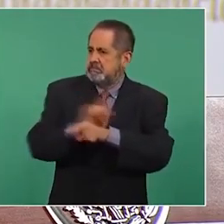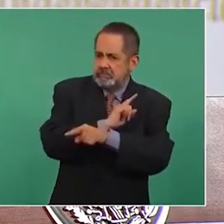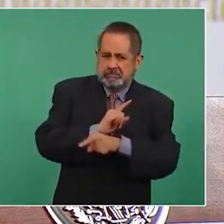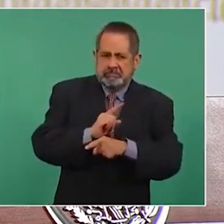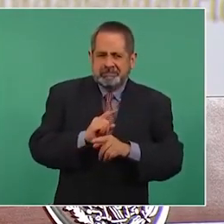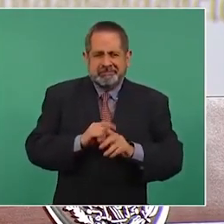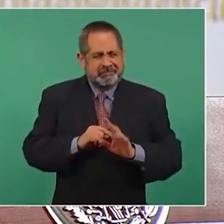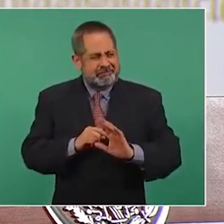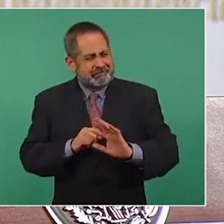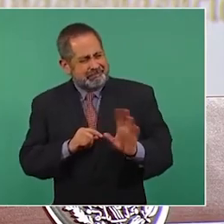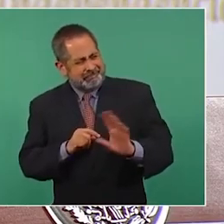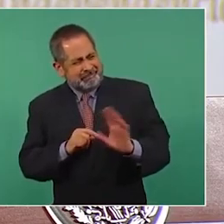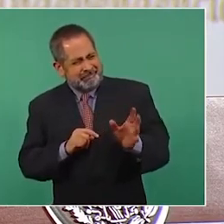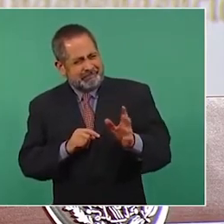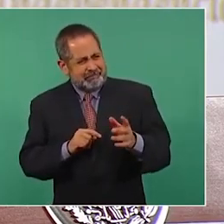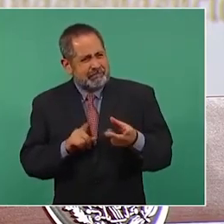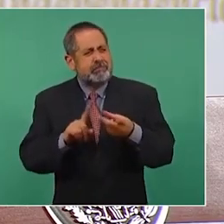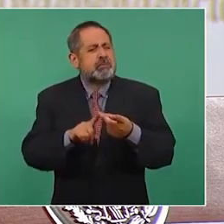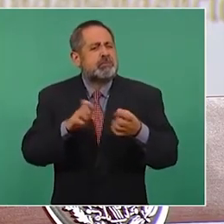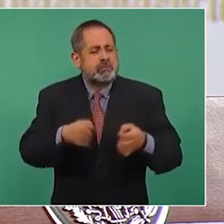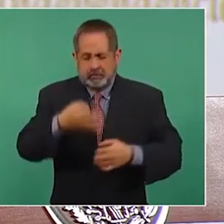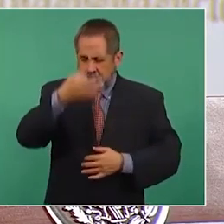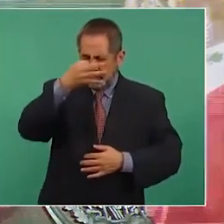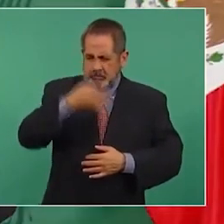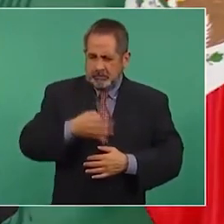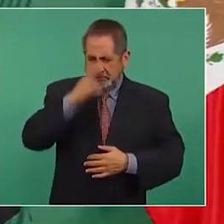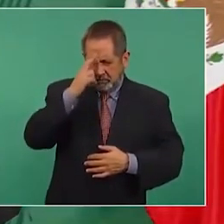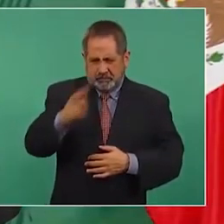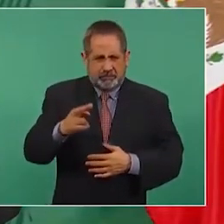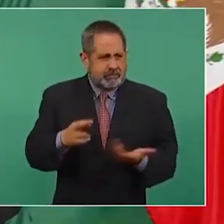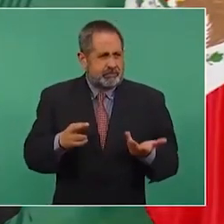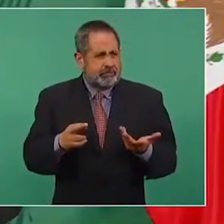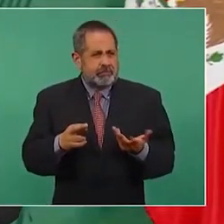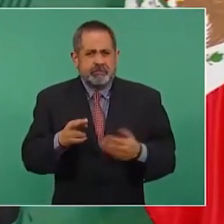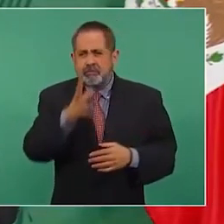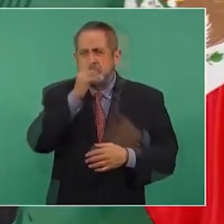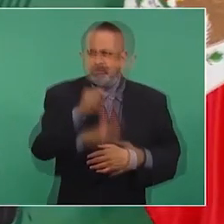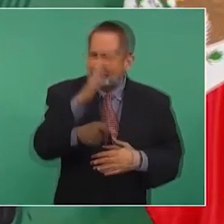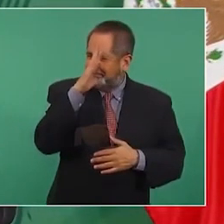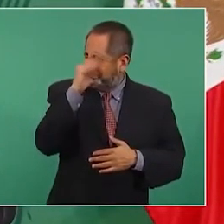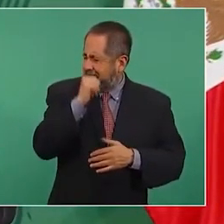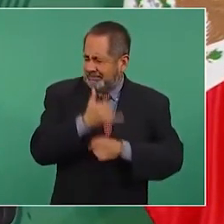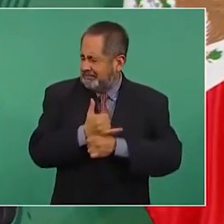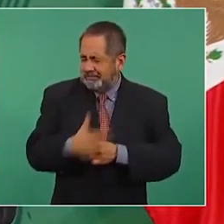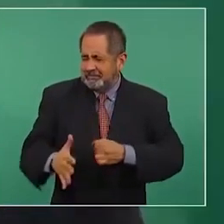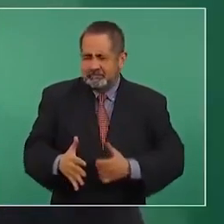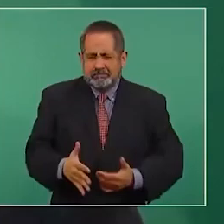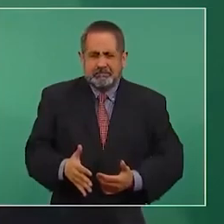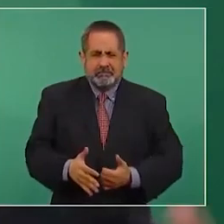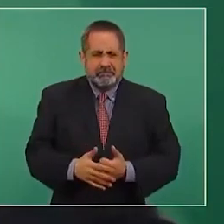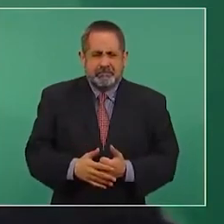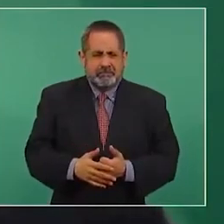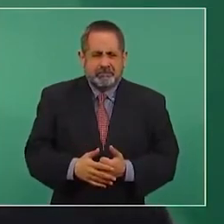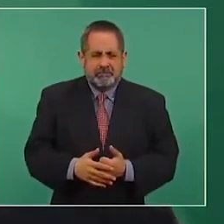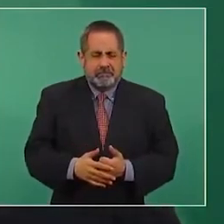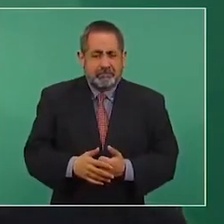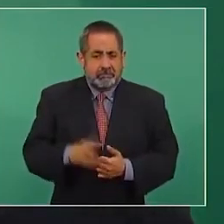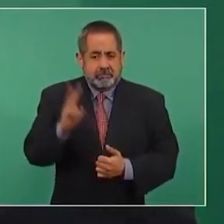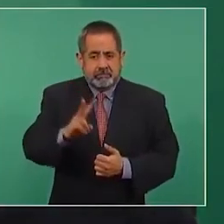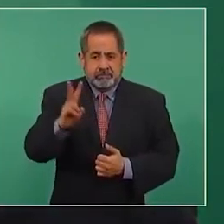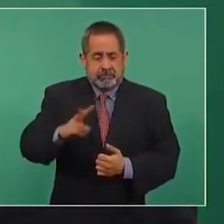Los principios y la dignidad no tienen precio, no se negocian. Es